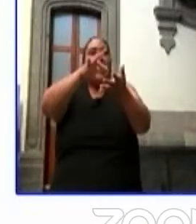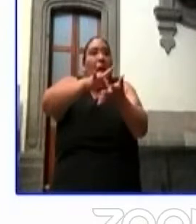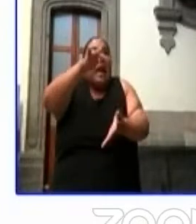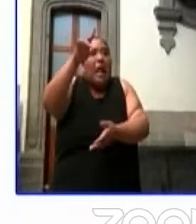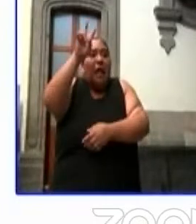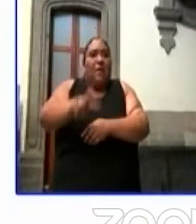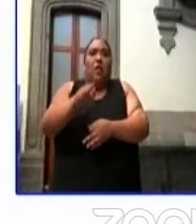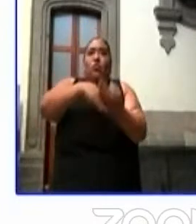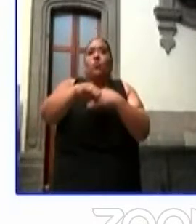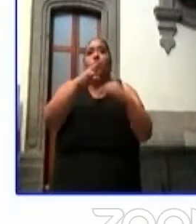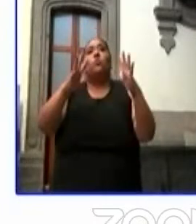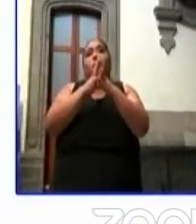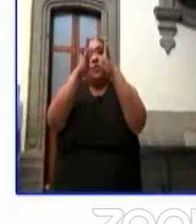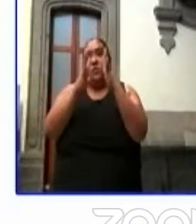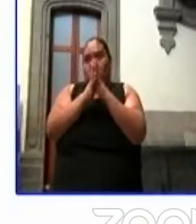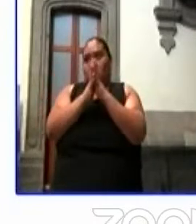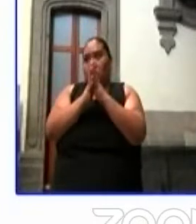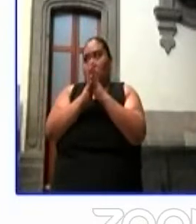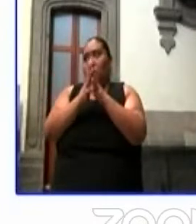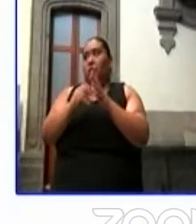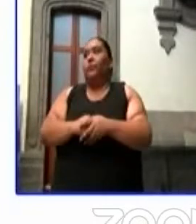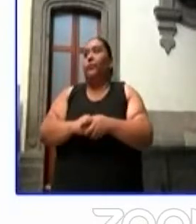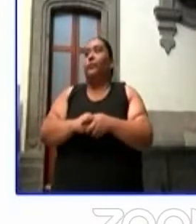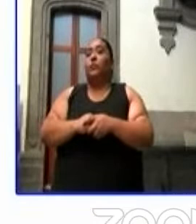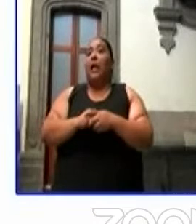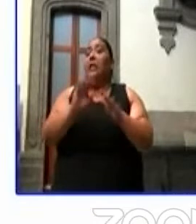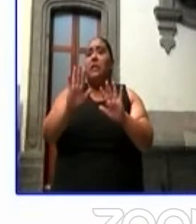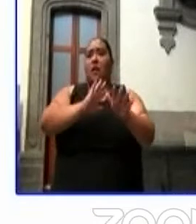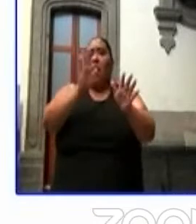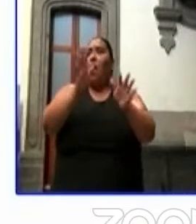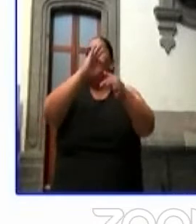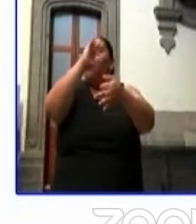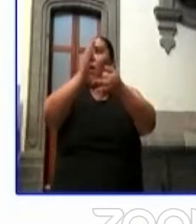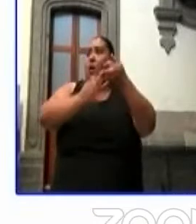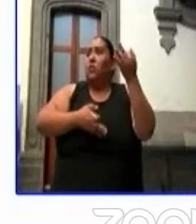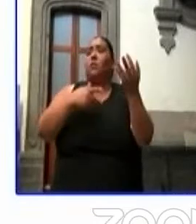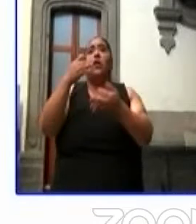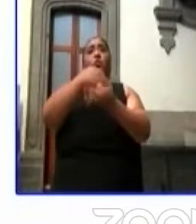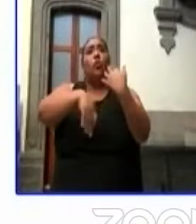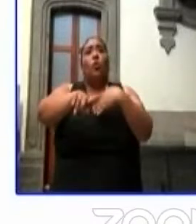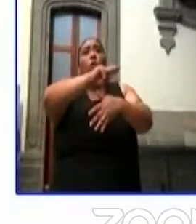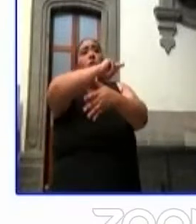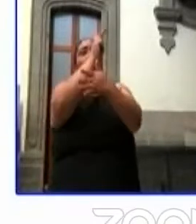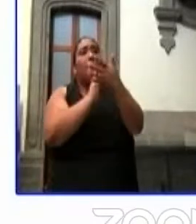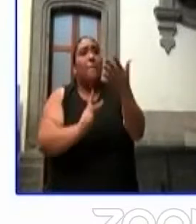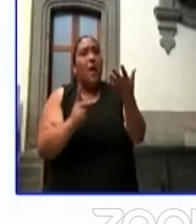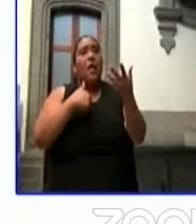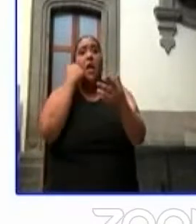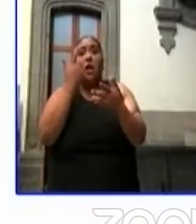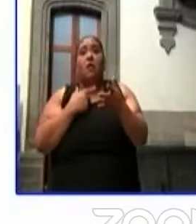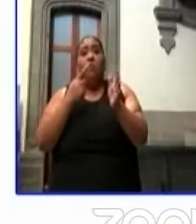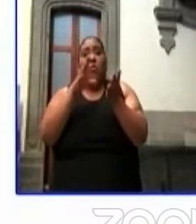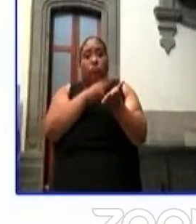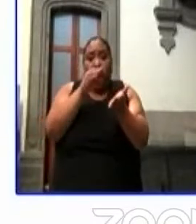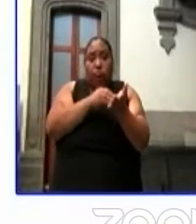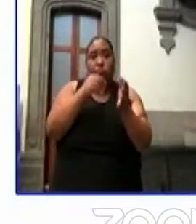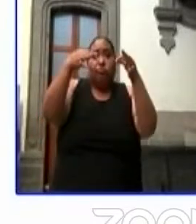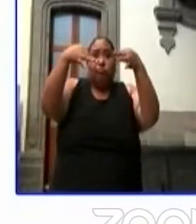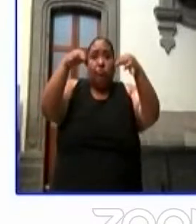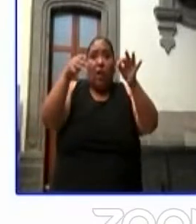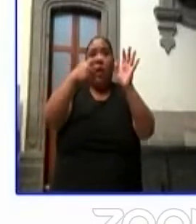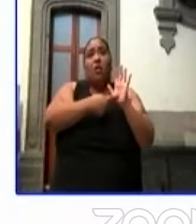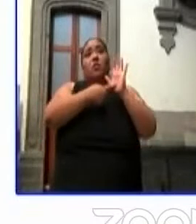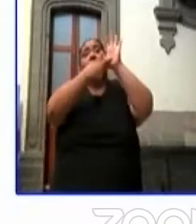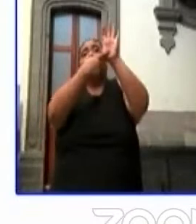los que participaron. Y finalmente, con este plan queremos que tengamos un documento, un material para